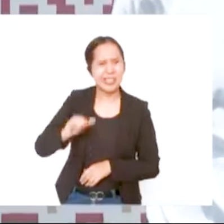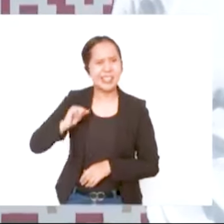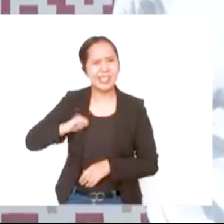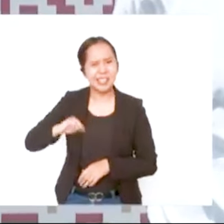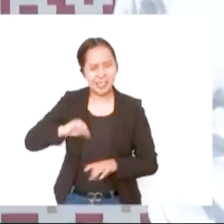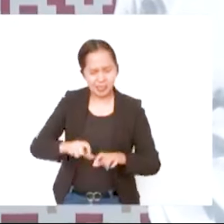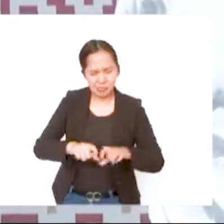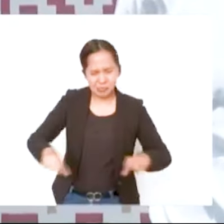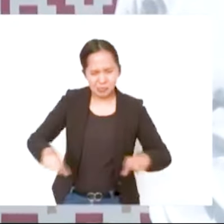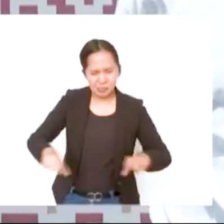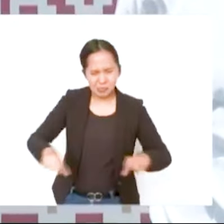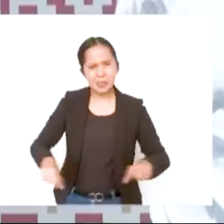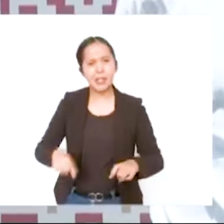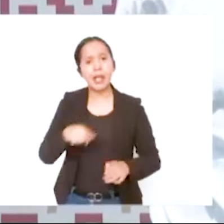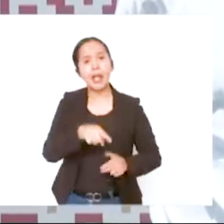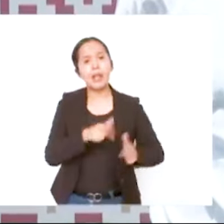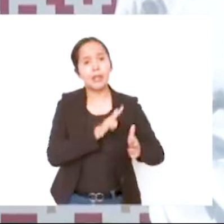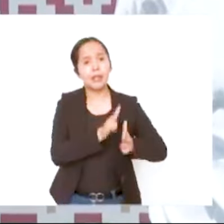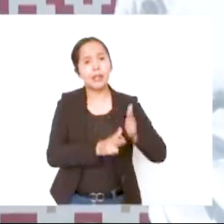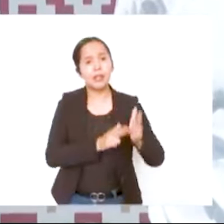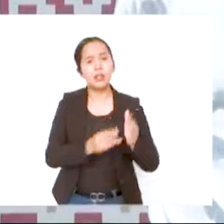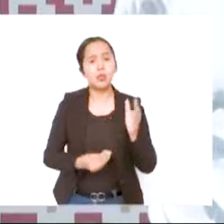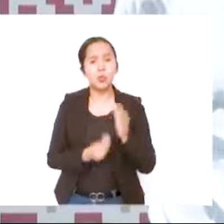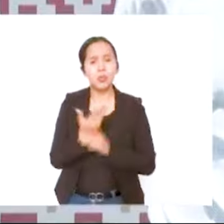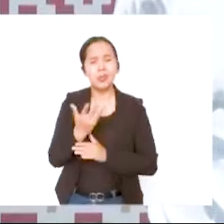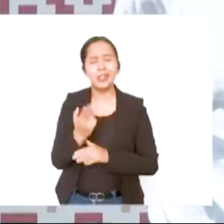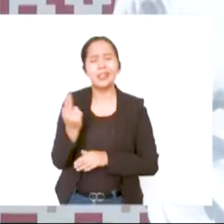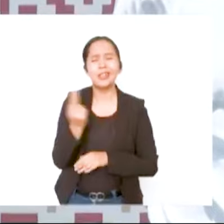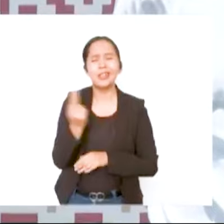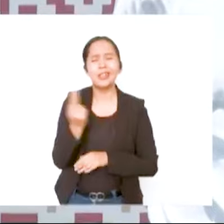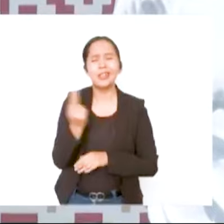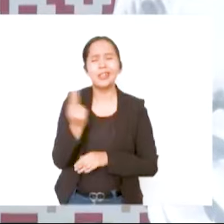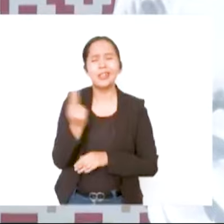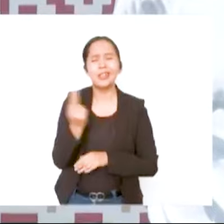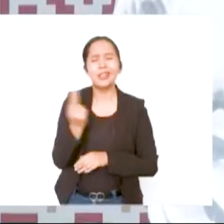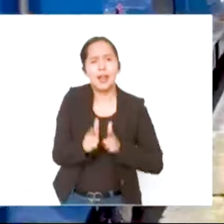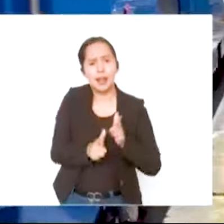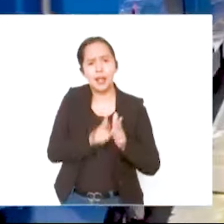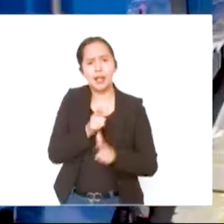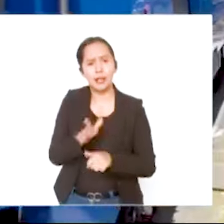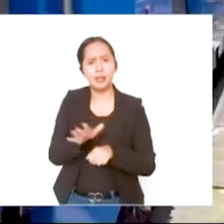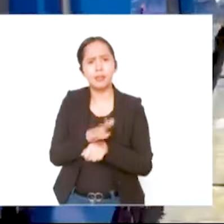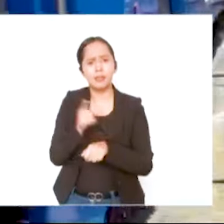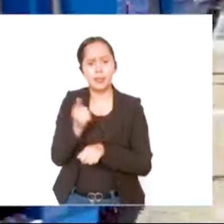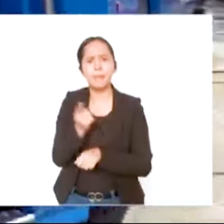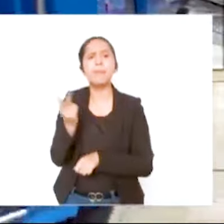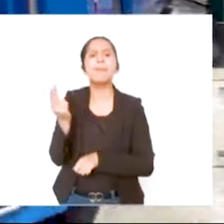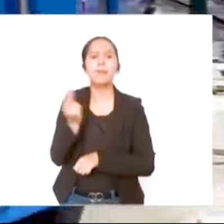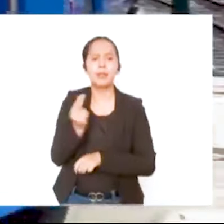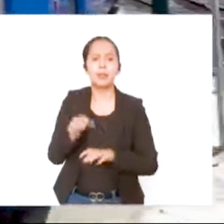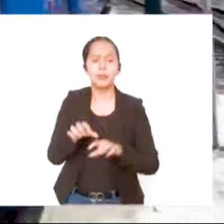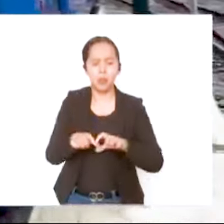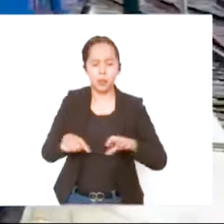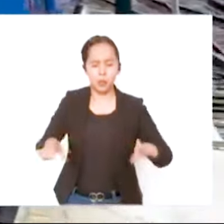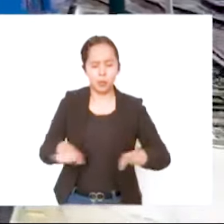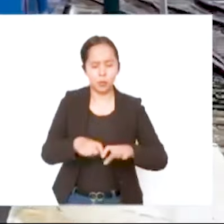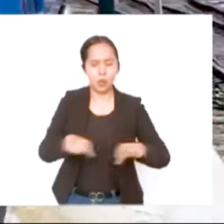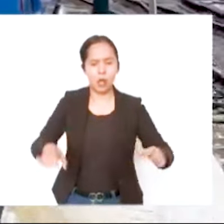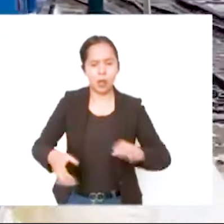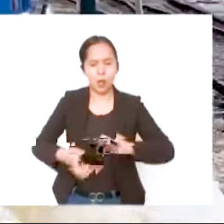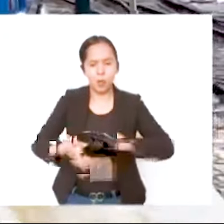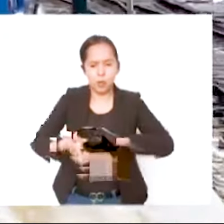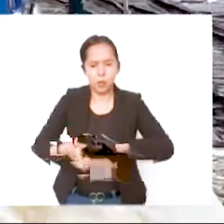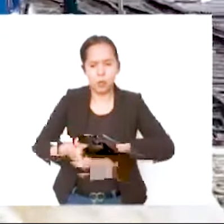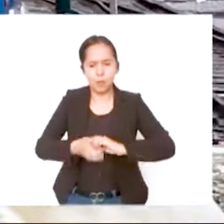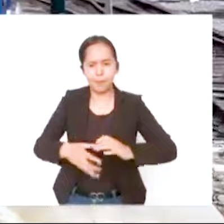esos trenes nuevos tenían que operar a una velocidad limitada, porque necesitábamos que la vía, digamos, pueda agarrar bien